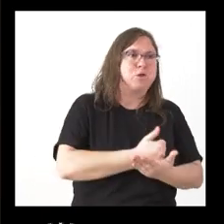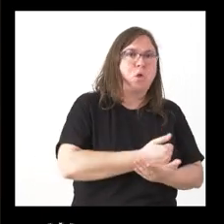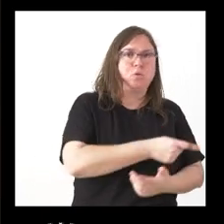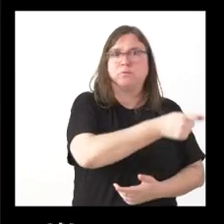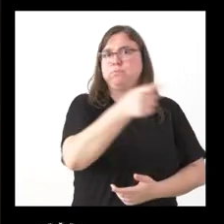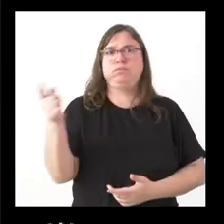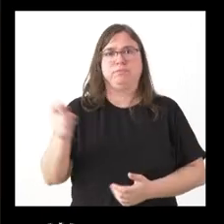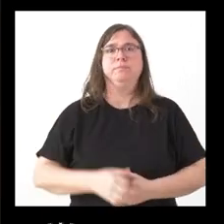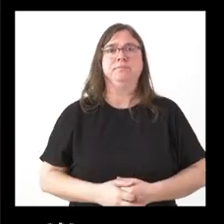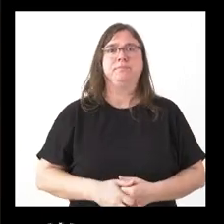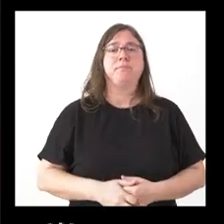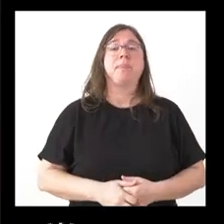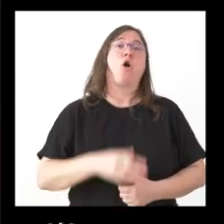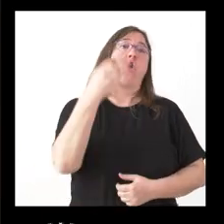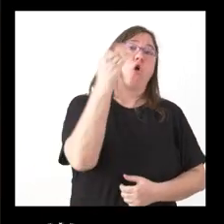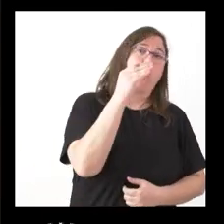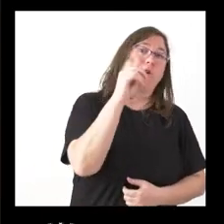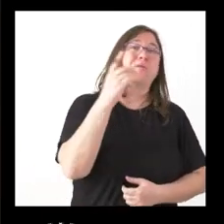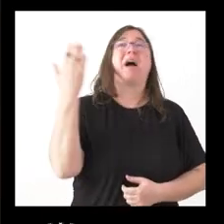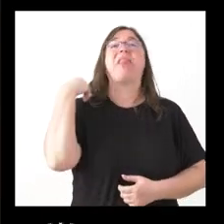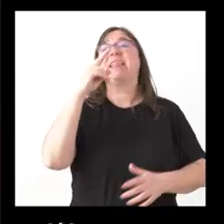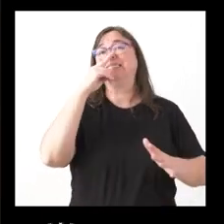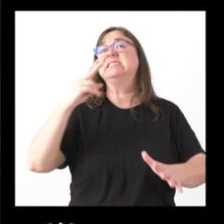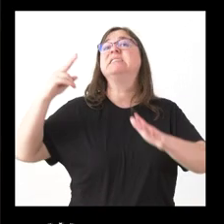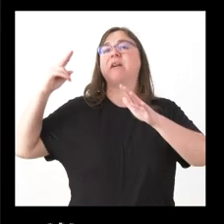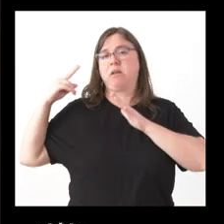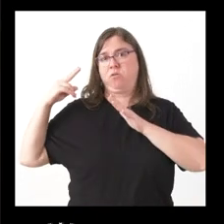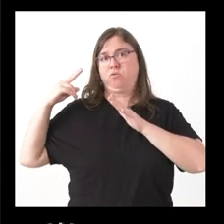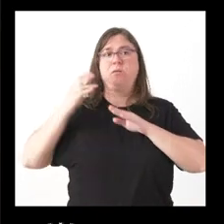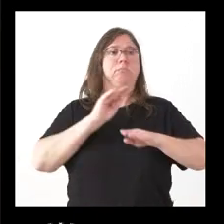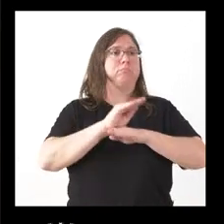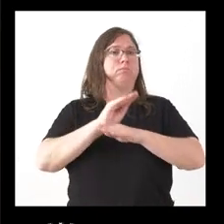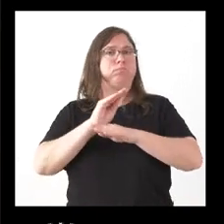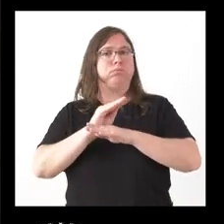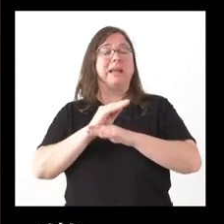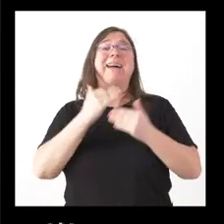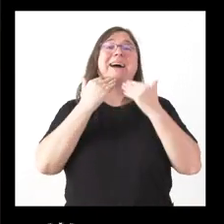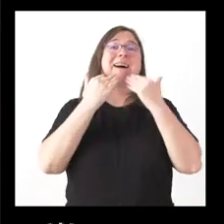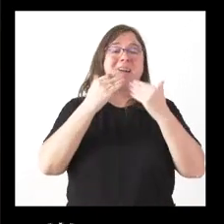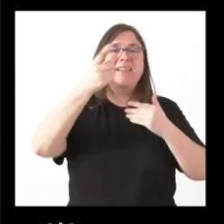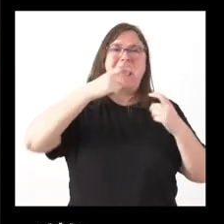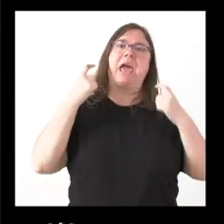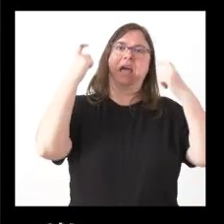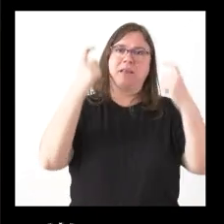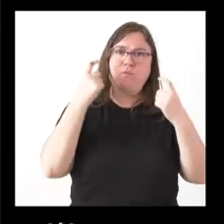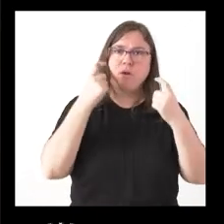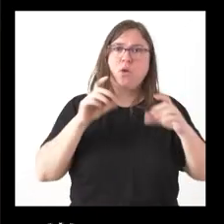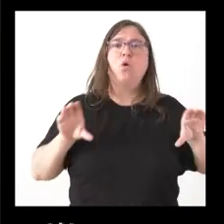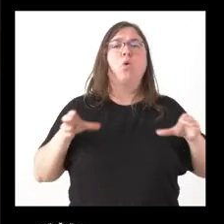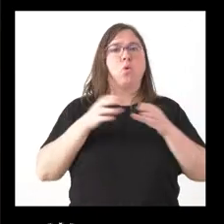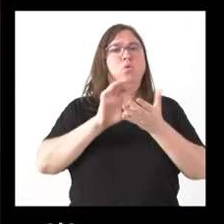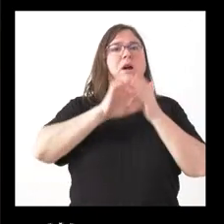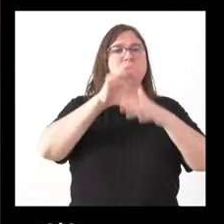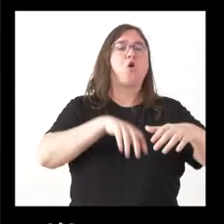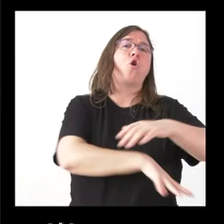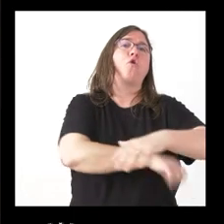jóvenes y los no jóvenes desde hace siete años y lo hace gracias al esfuerzo enorme que hace la junta de Castellón de fondos